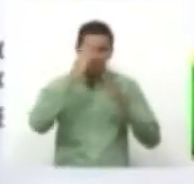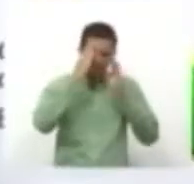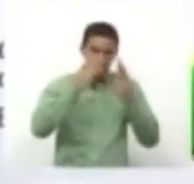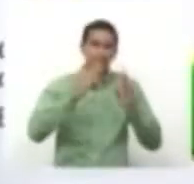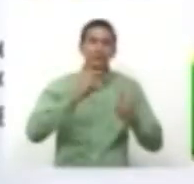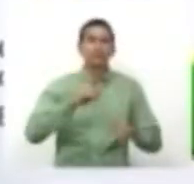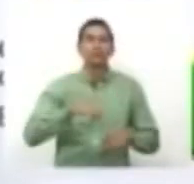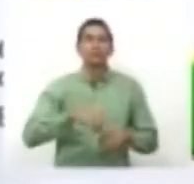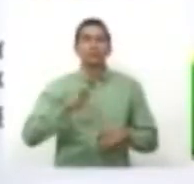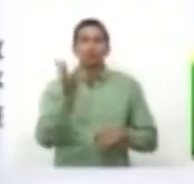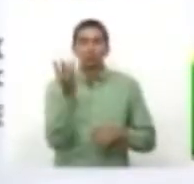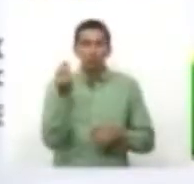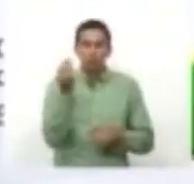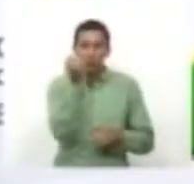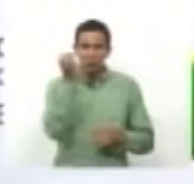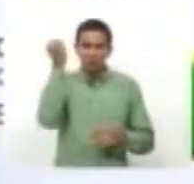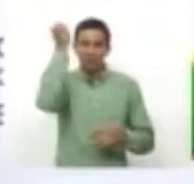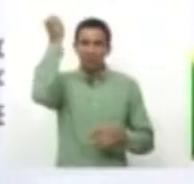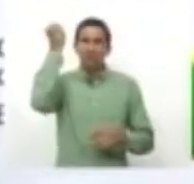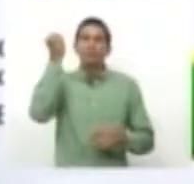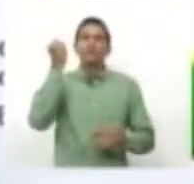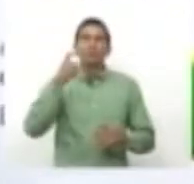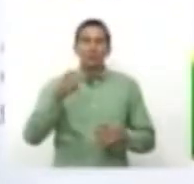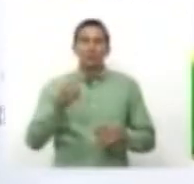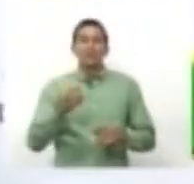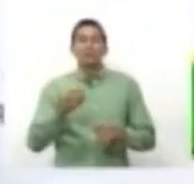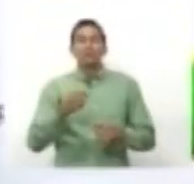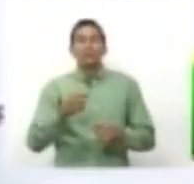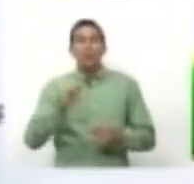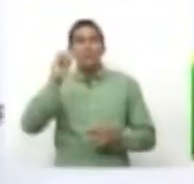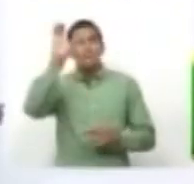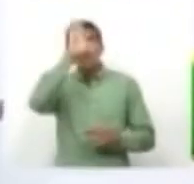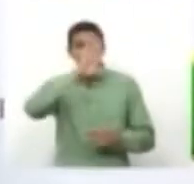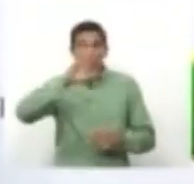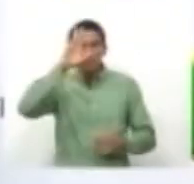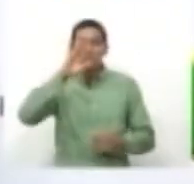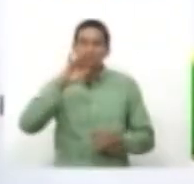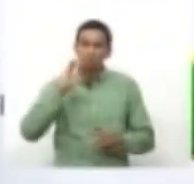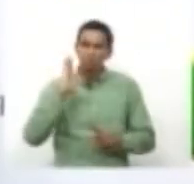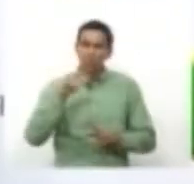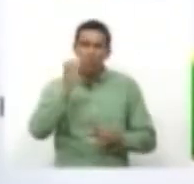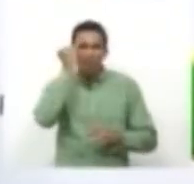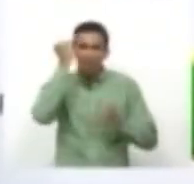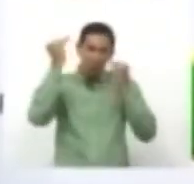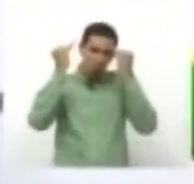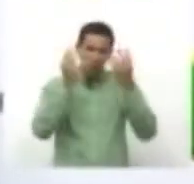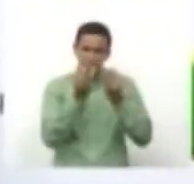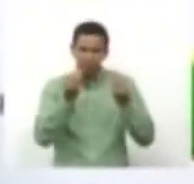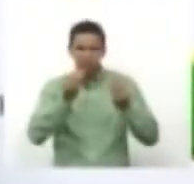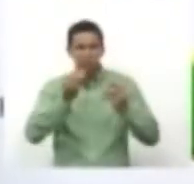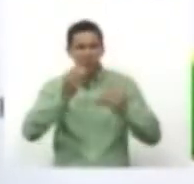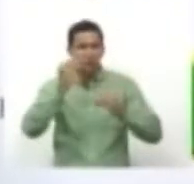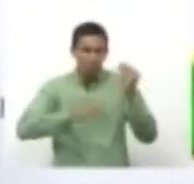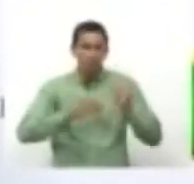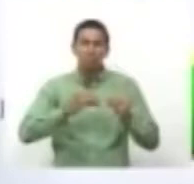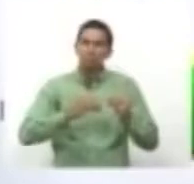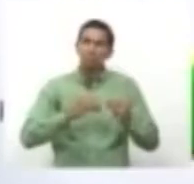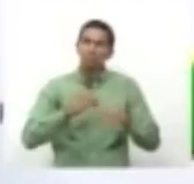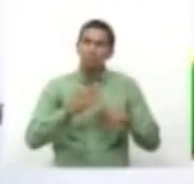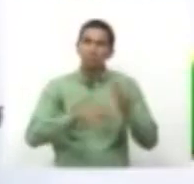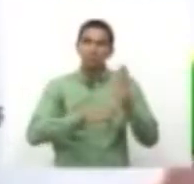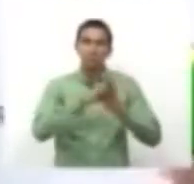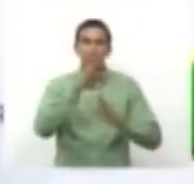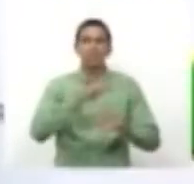regional. El país ha venido superando la violencia ideológica. Sin duda lo que nos queda es un tema de delincuencia